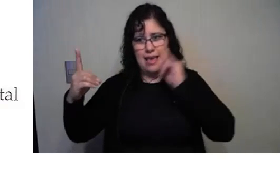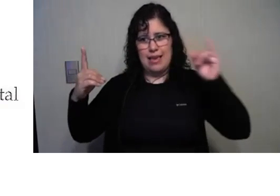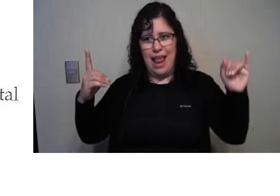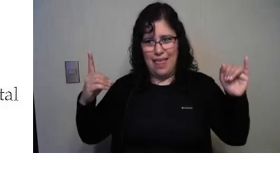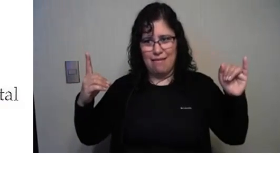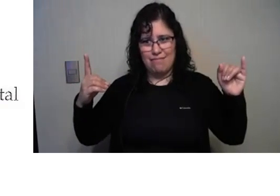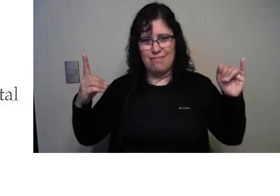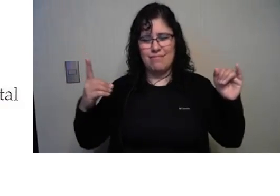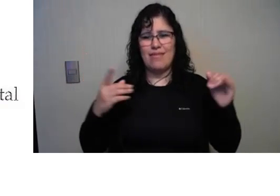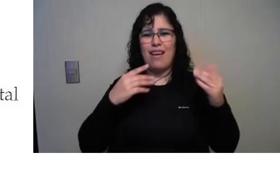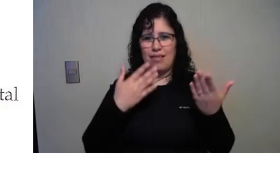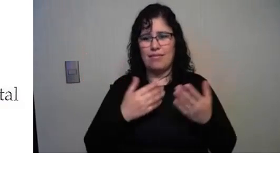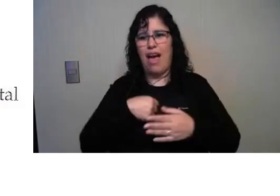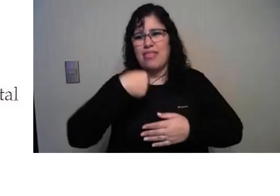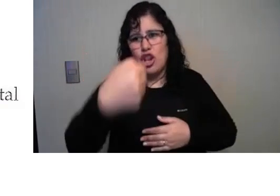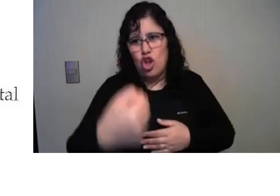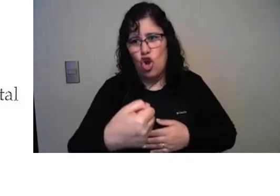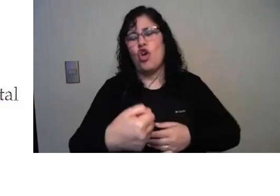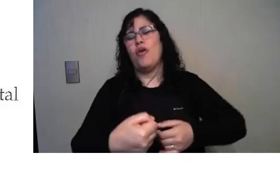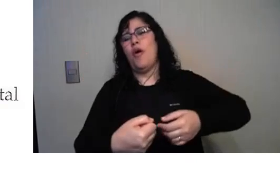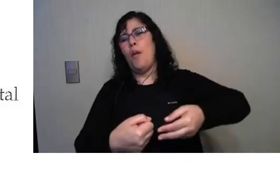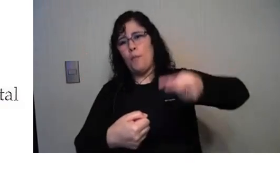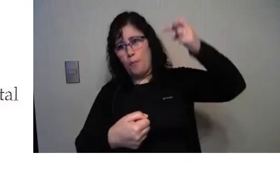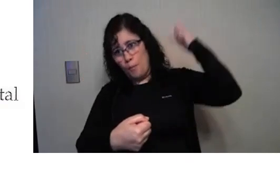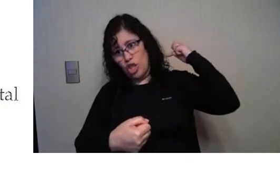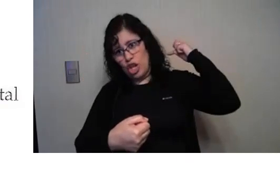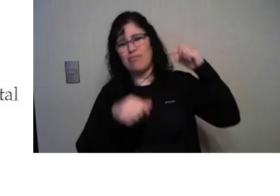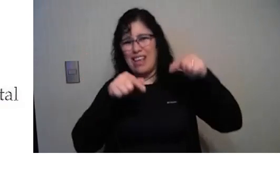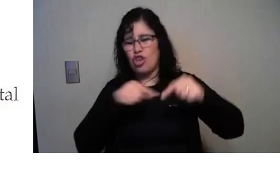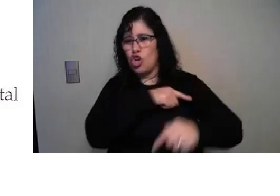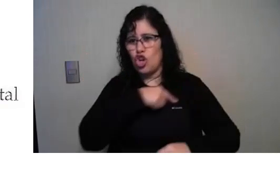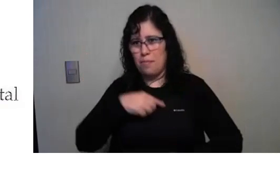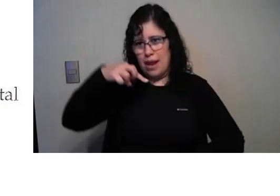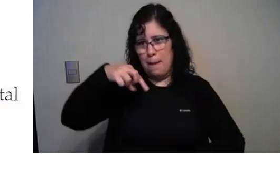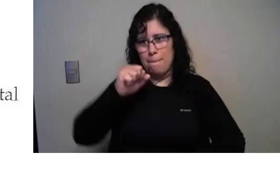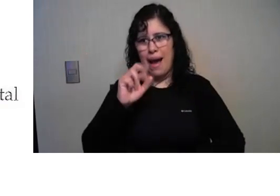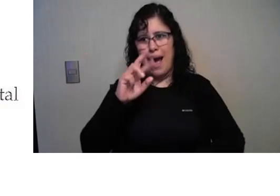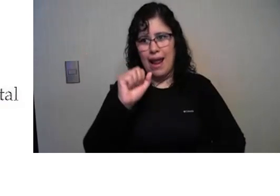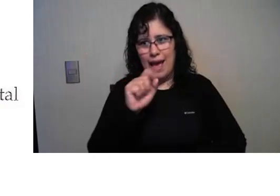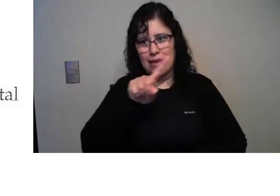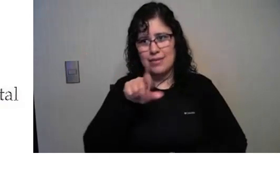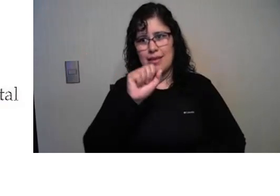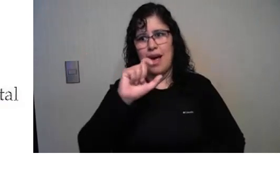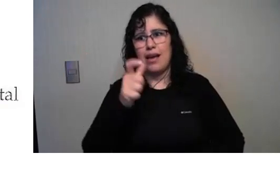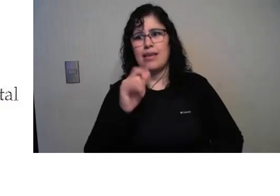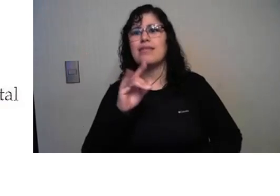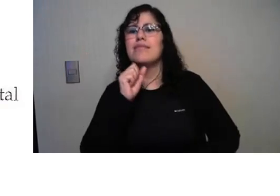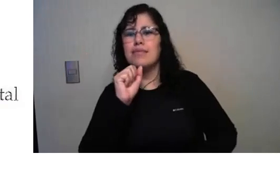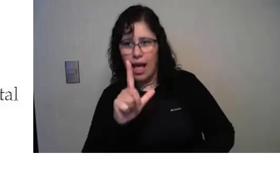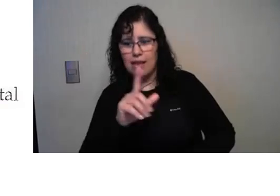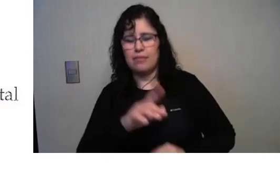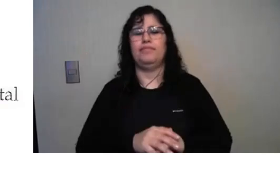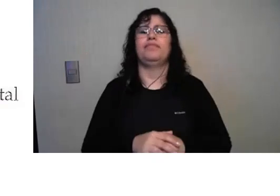esto es anterior y esto es posterior, van a ser parasagitales, paralelos a todos. Después tenemos cortes